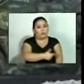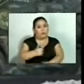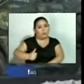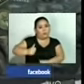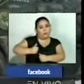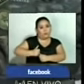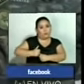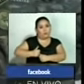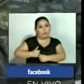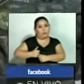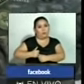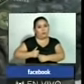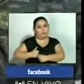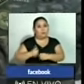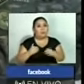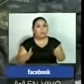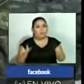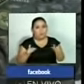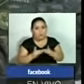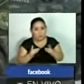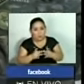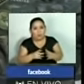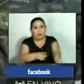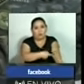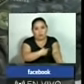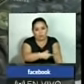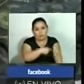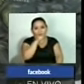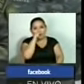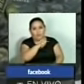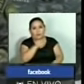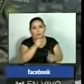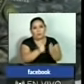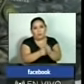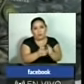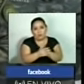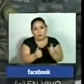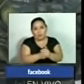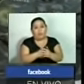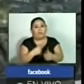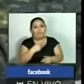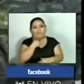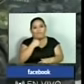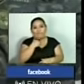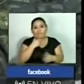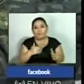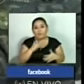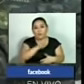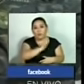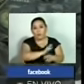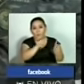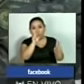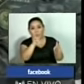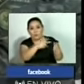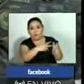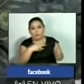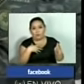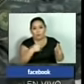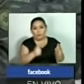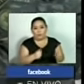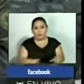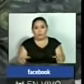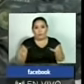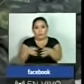Resultó también que tenía diabetes y eso pudo haberle complicado más su situación de salud. Su